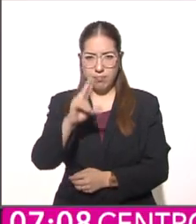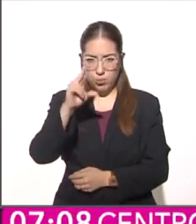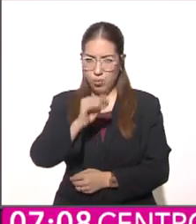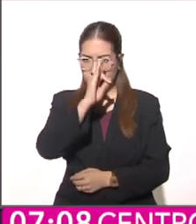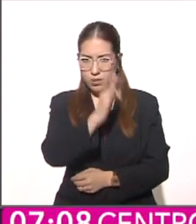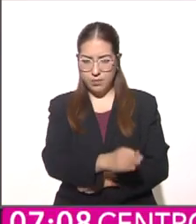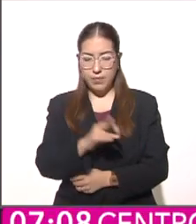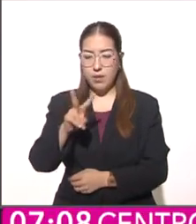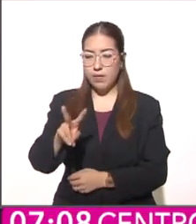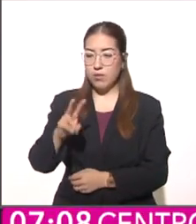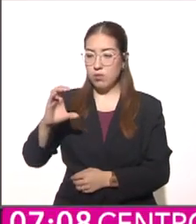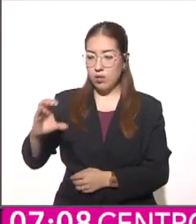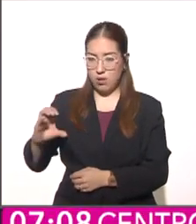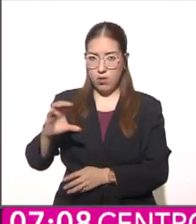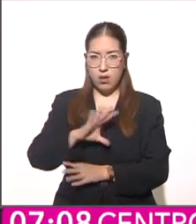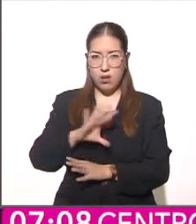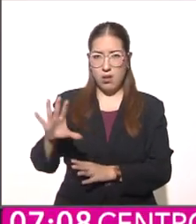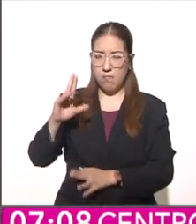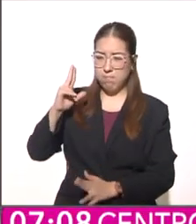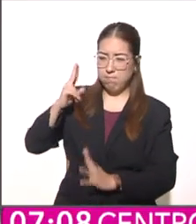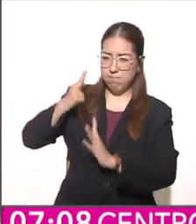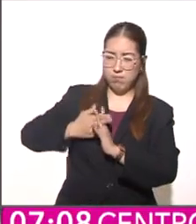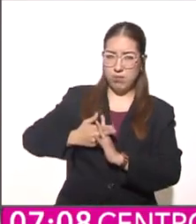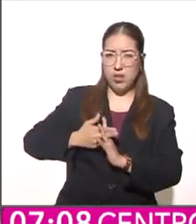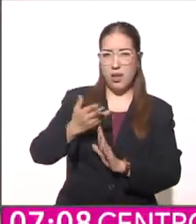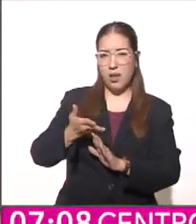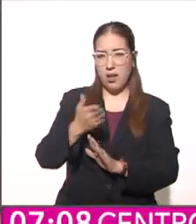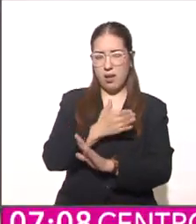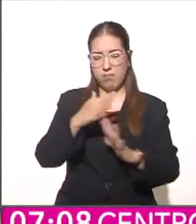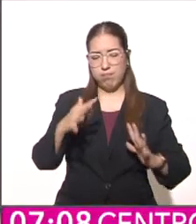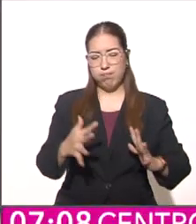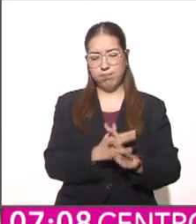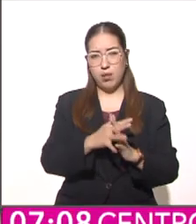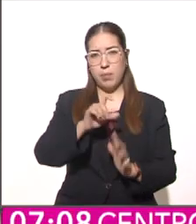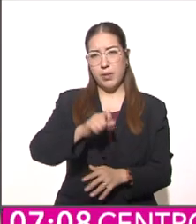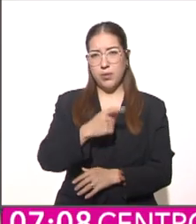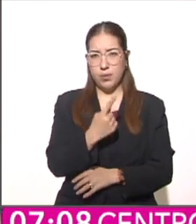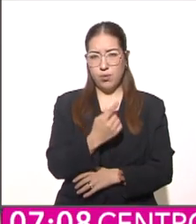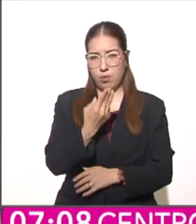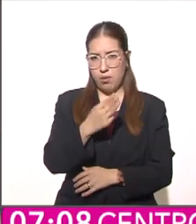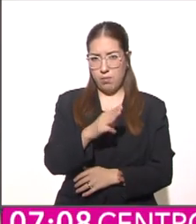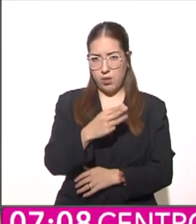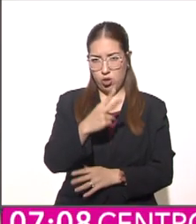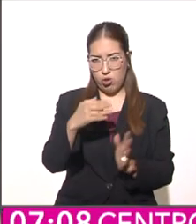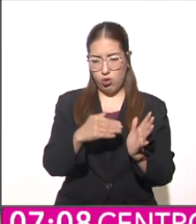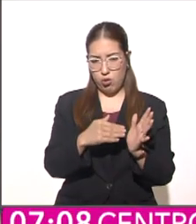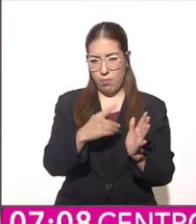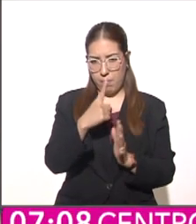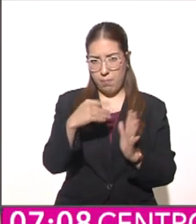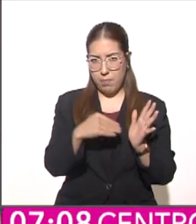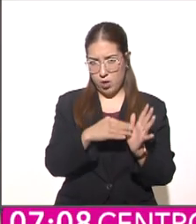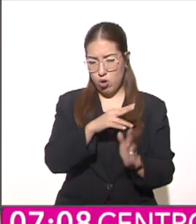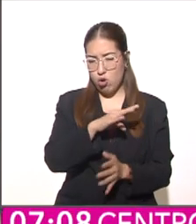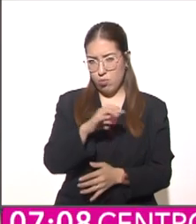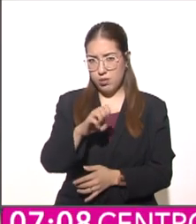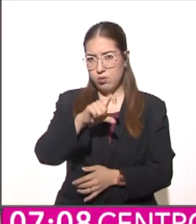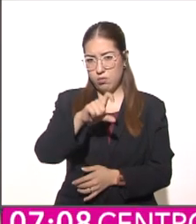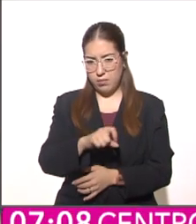fue derrocado y asesinado por la rebelión de Agua Prieta el 21 de mayo de 1920.